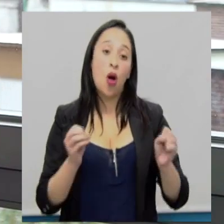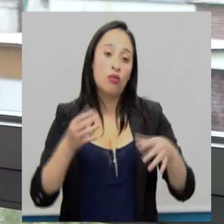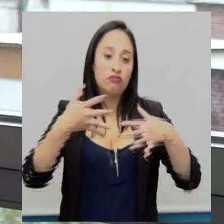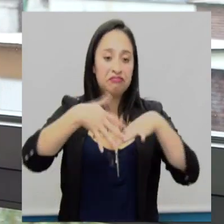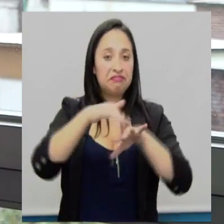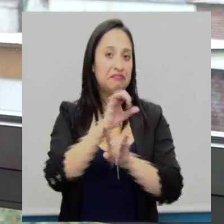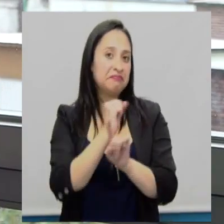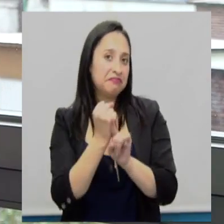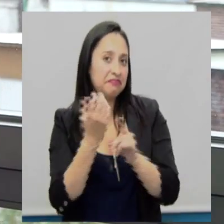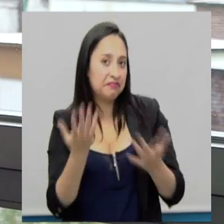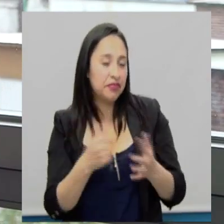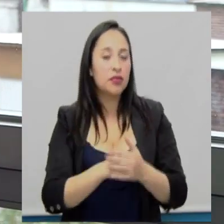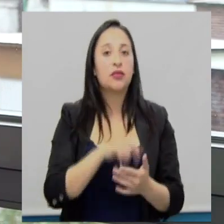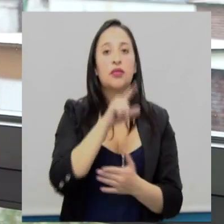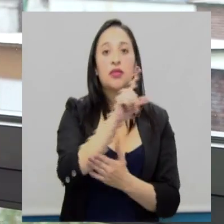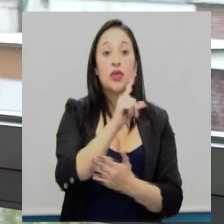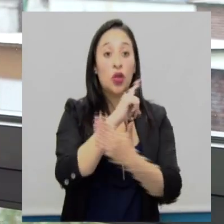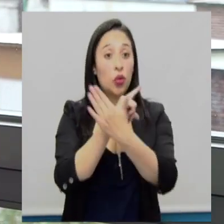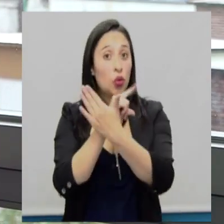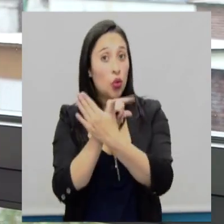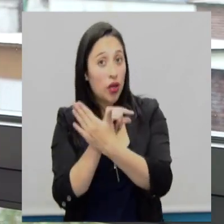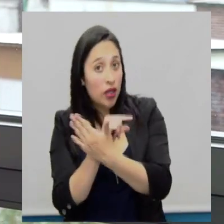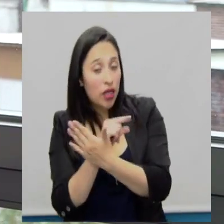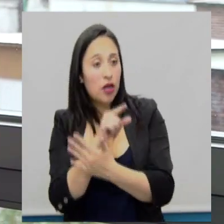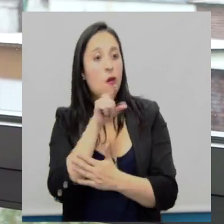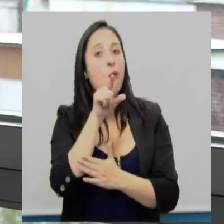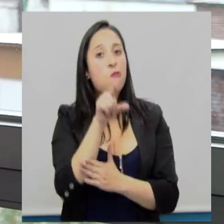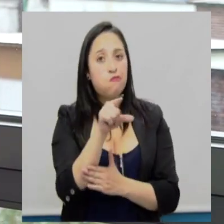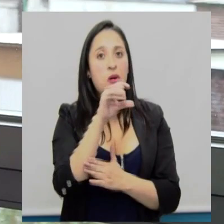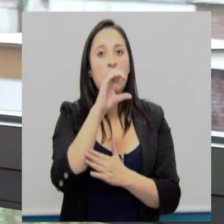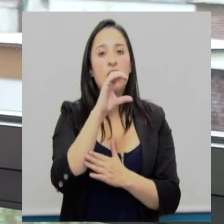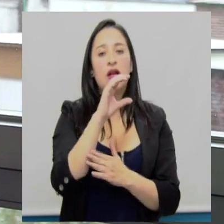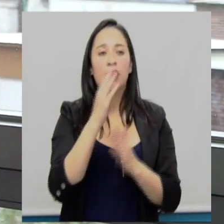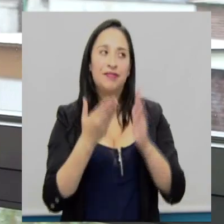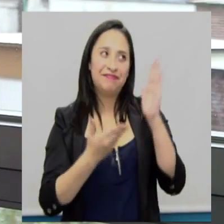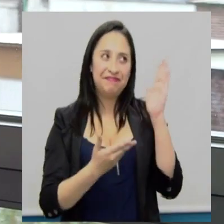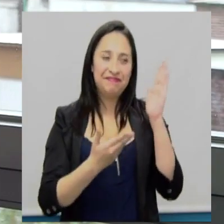www.contraloría.gov.co. En redes sociales la encuentran en Twitter,